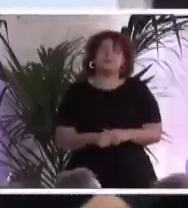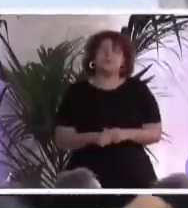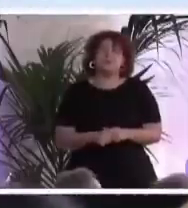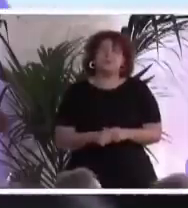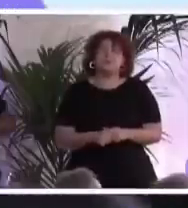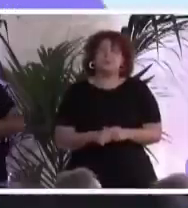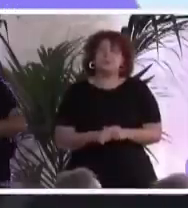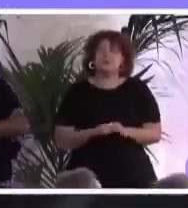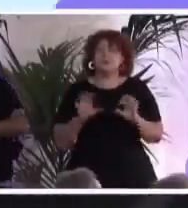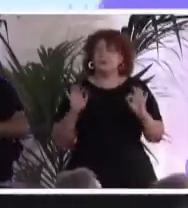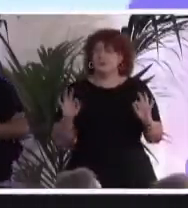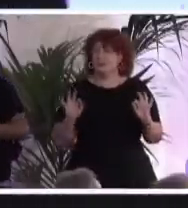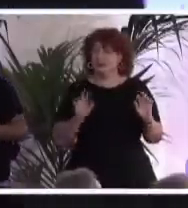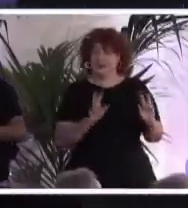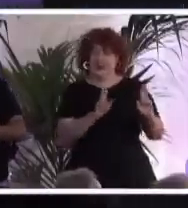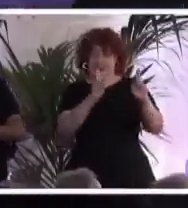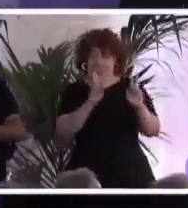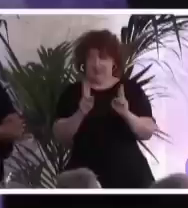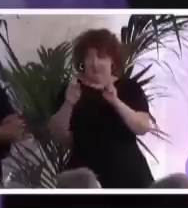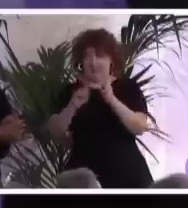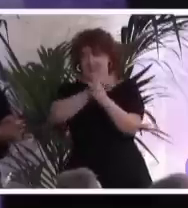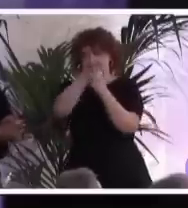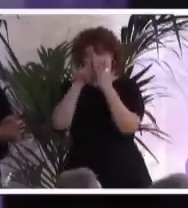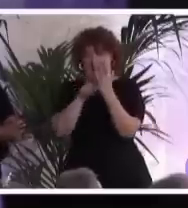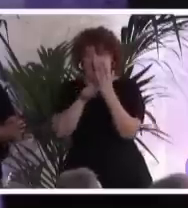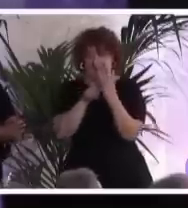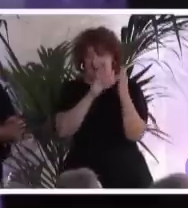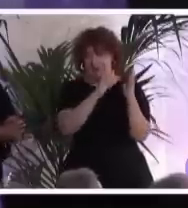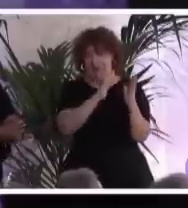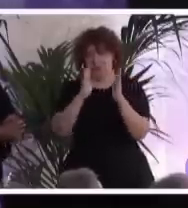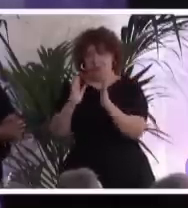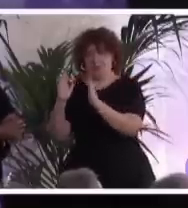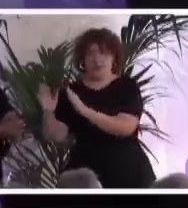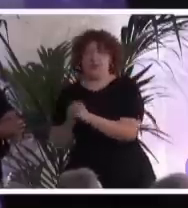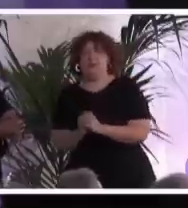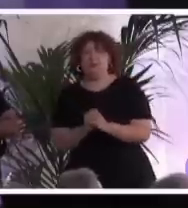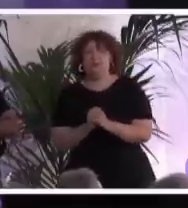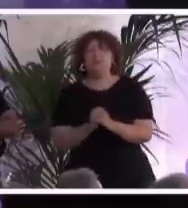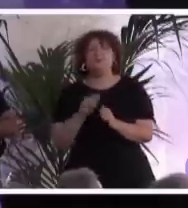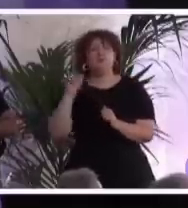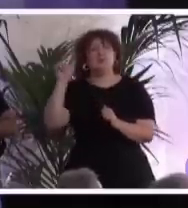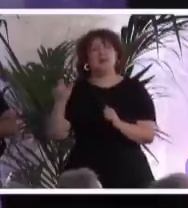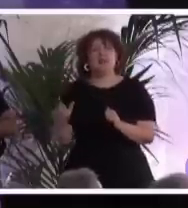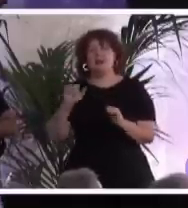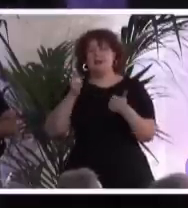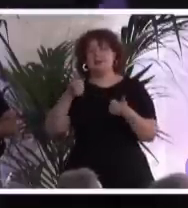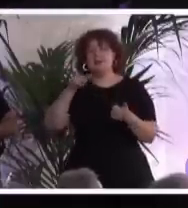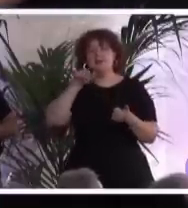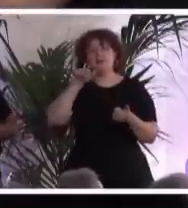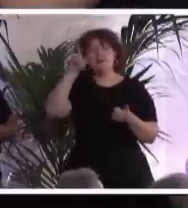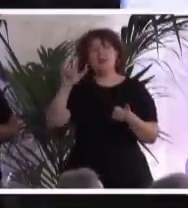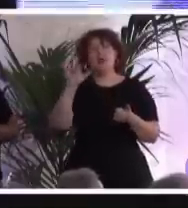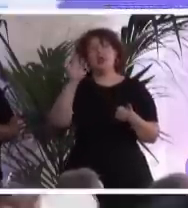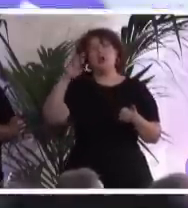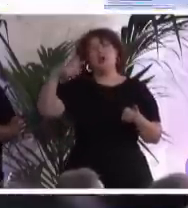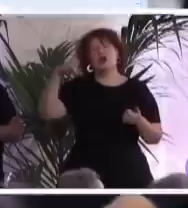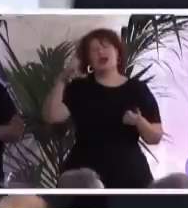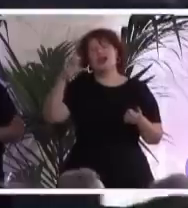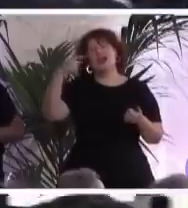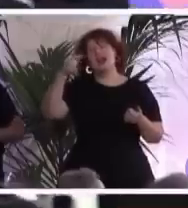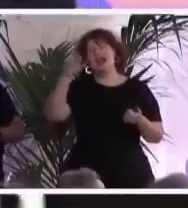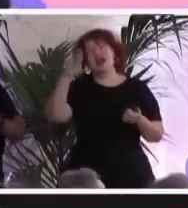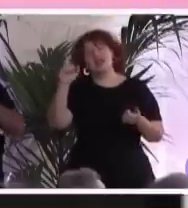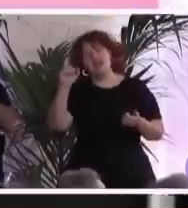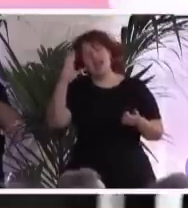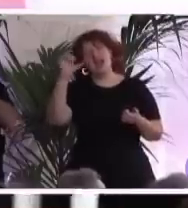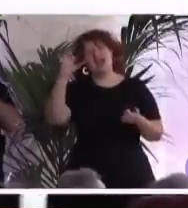Ese es el tercer momento que tiene que aparecer en la serie ahí aparecerá alguien contando algo se llama Jorge García castaño hoy